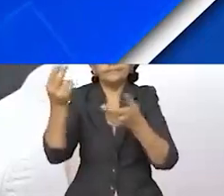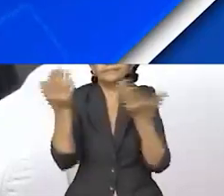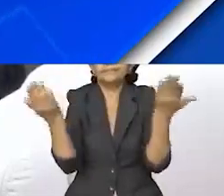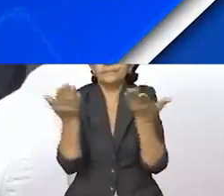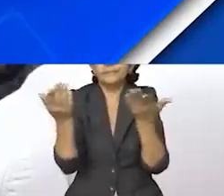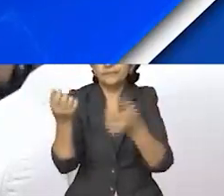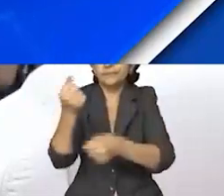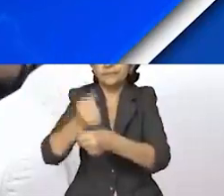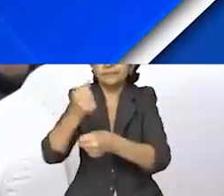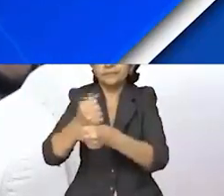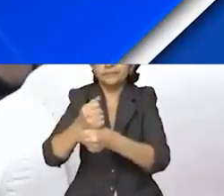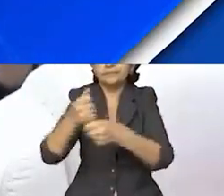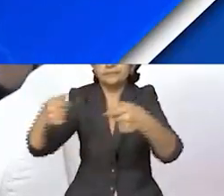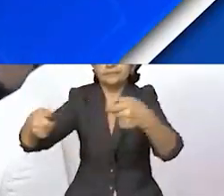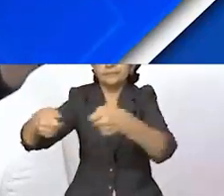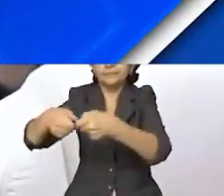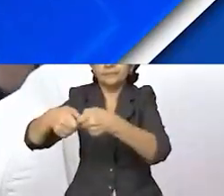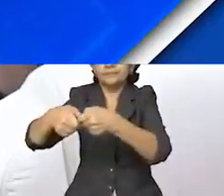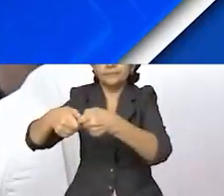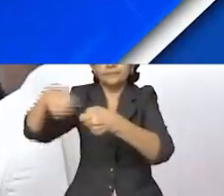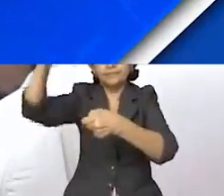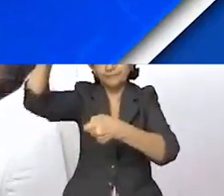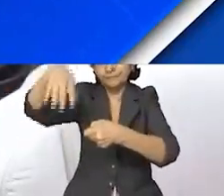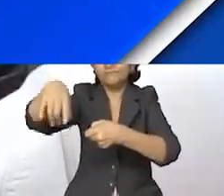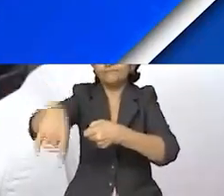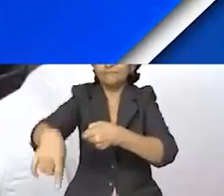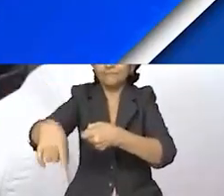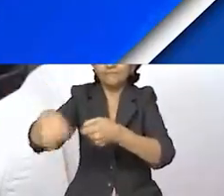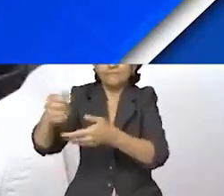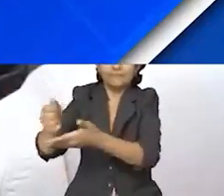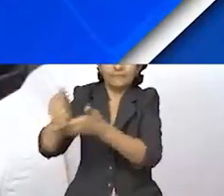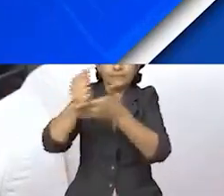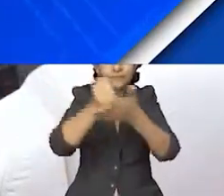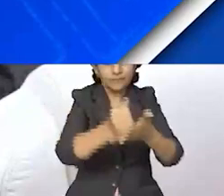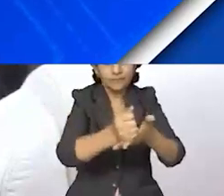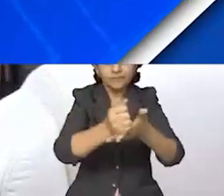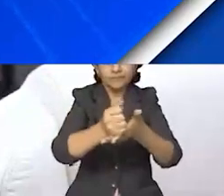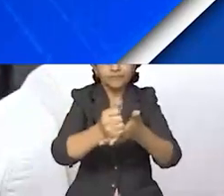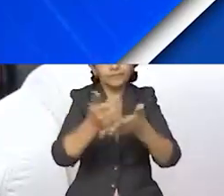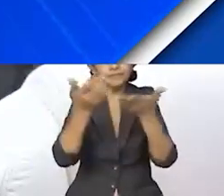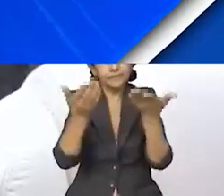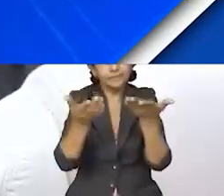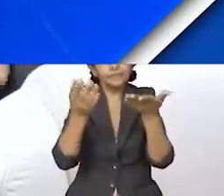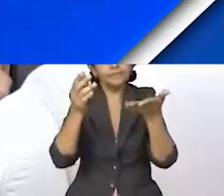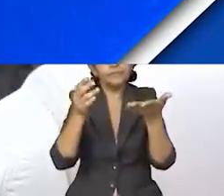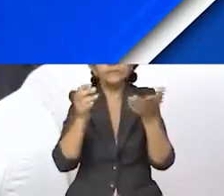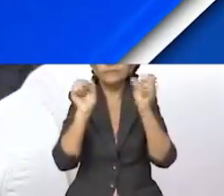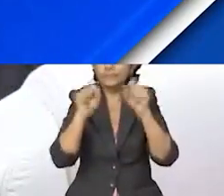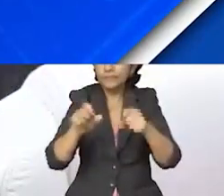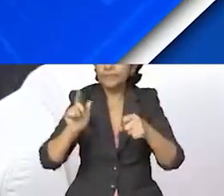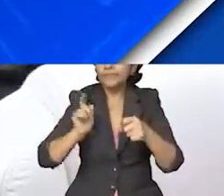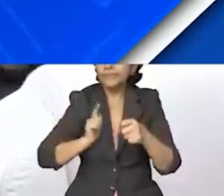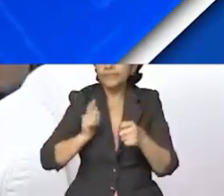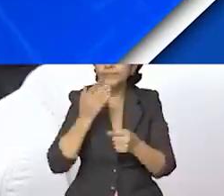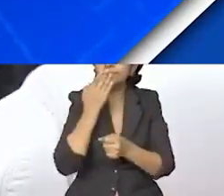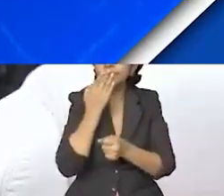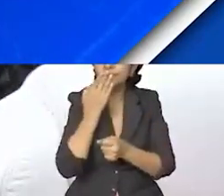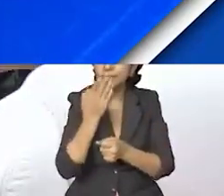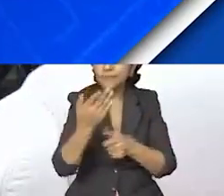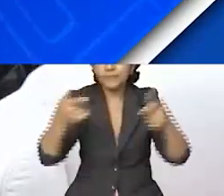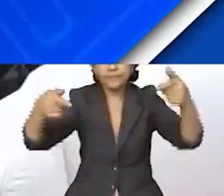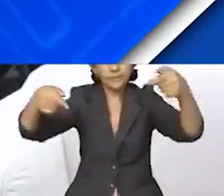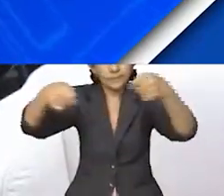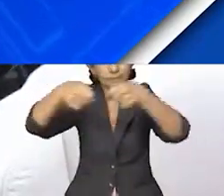funcionan con energía eléctrica por lo tanto si tenemos un sistema de